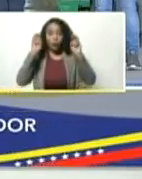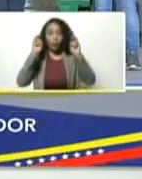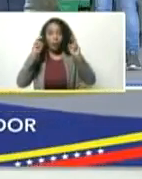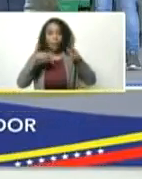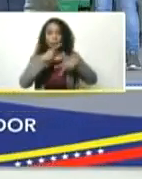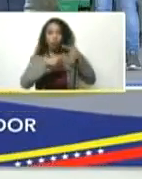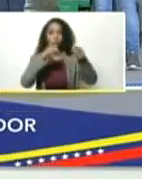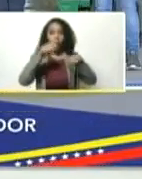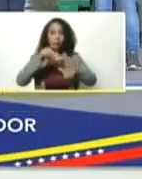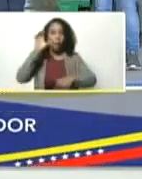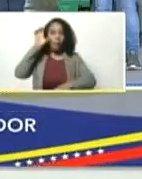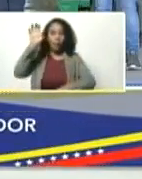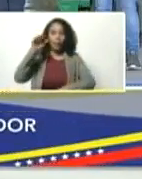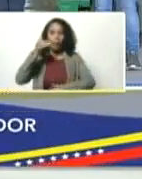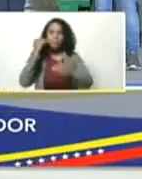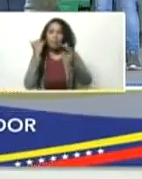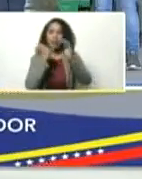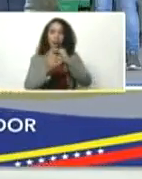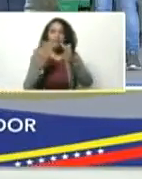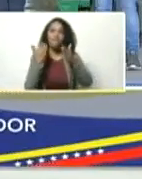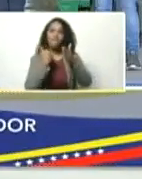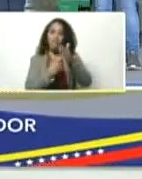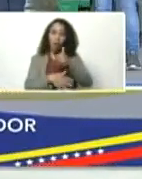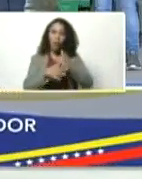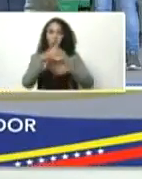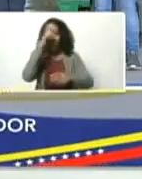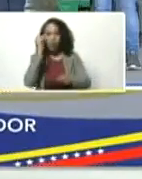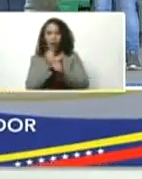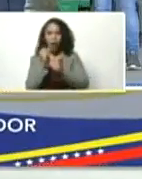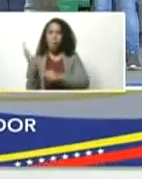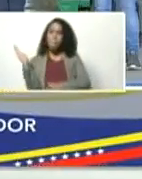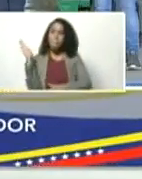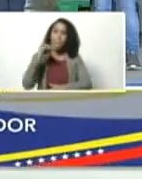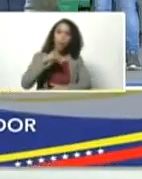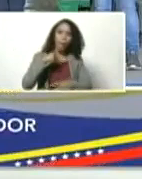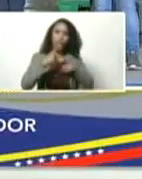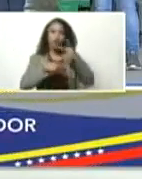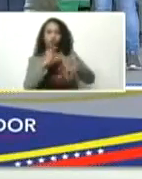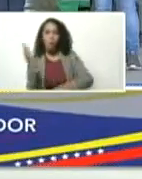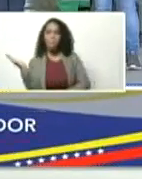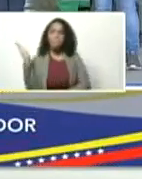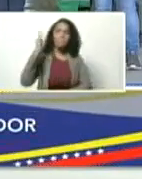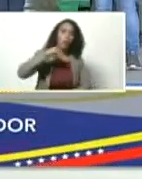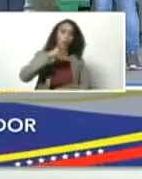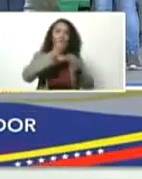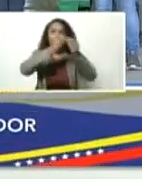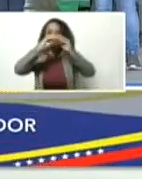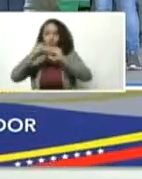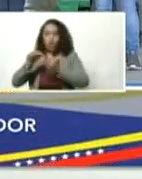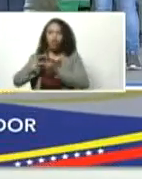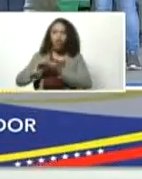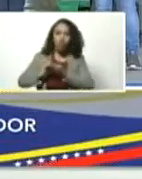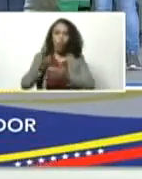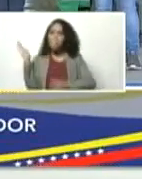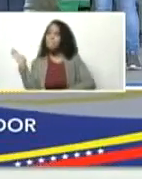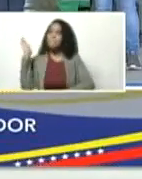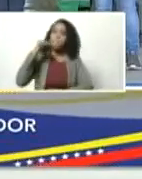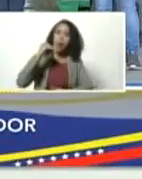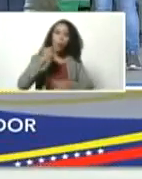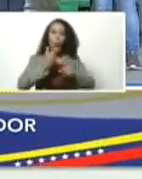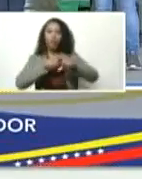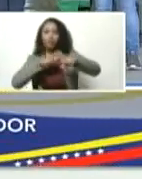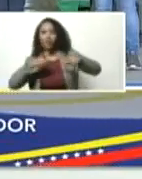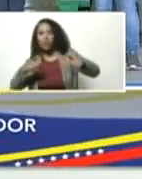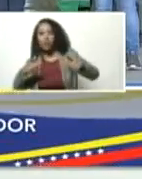país. El mensaje de vamos a trabajar, vamos a producir, vamos a arreglar esto, vamos a recuperar y a crecer,